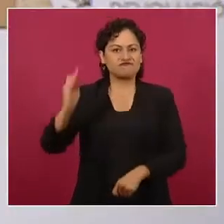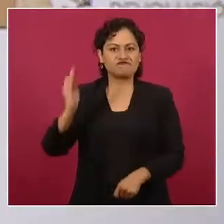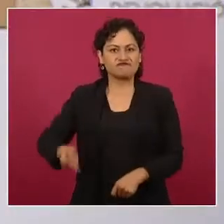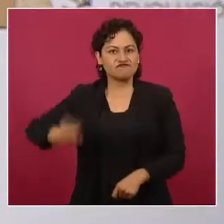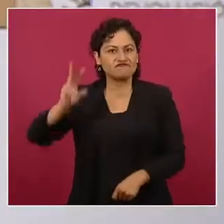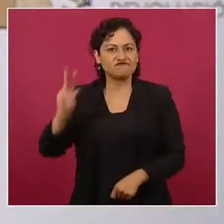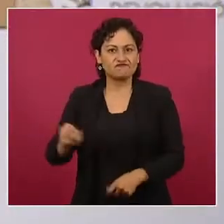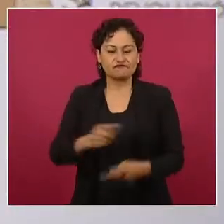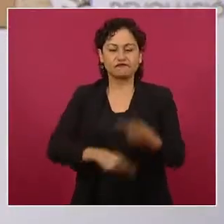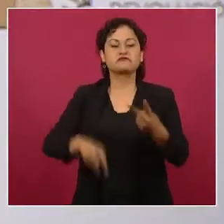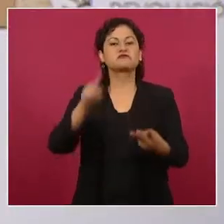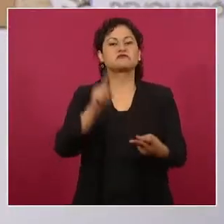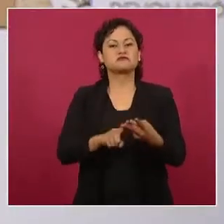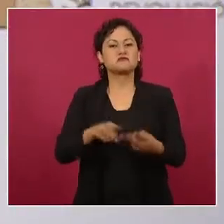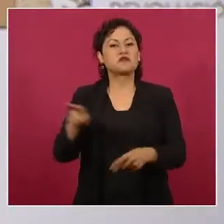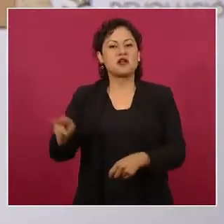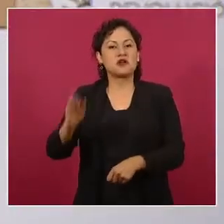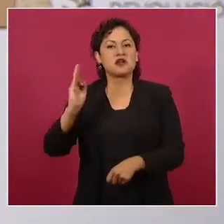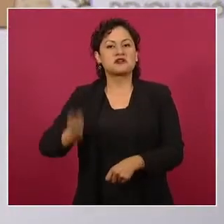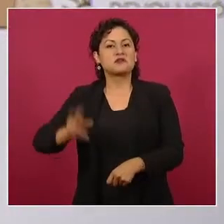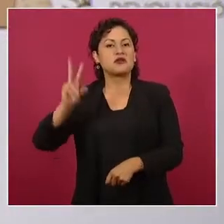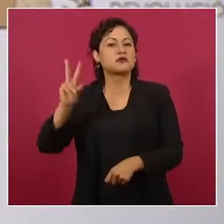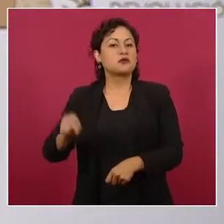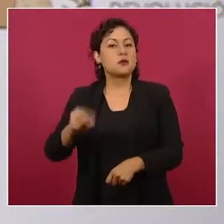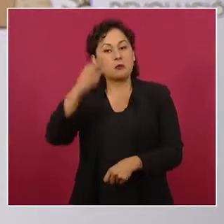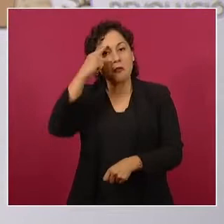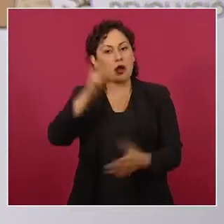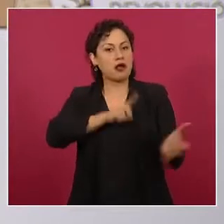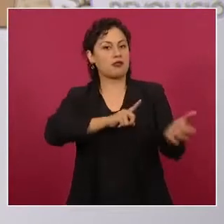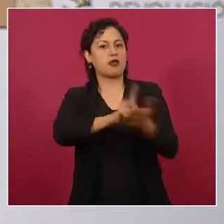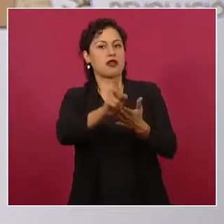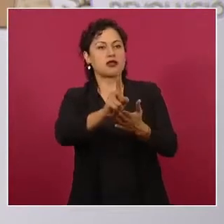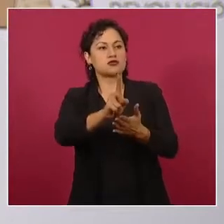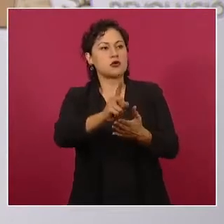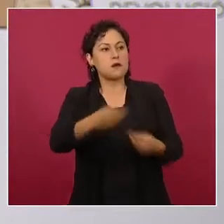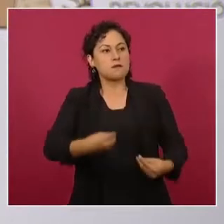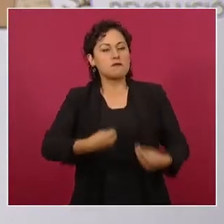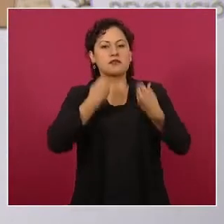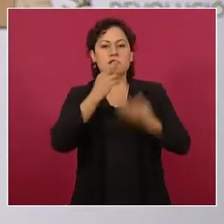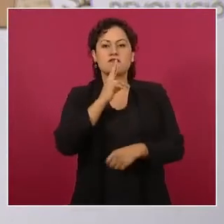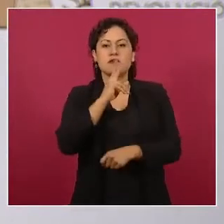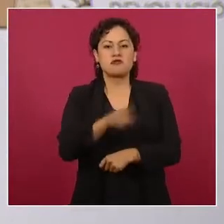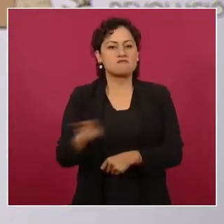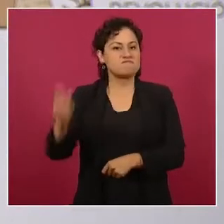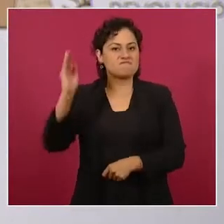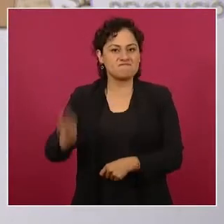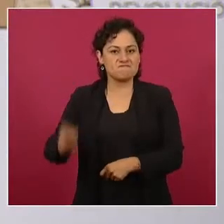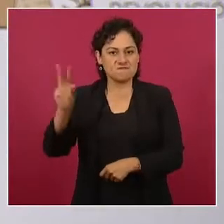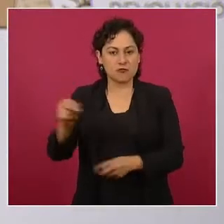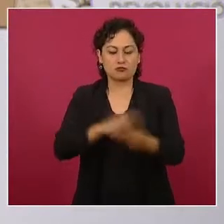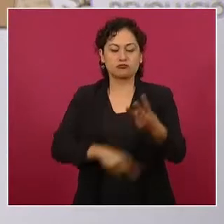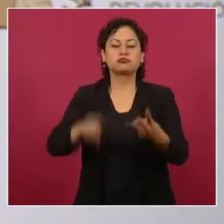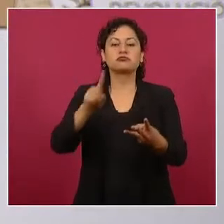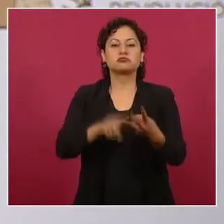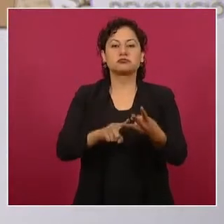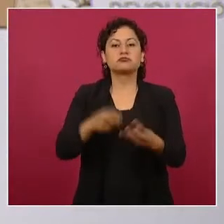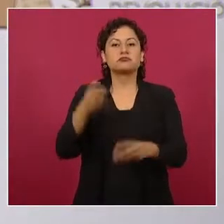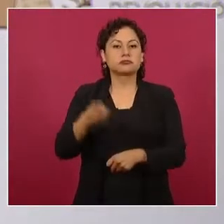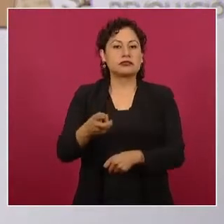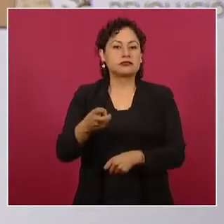a un derecho humano como precondición para una mejor calidad de vida, que le negaron la oportunidad